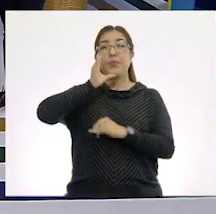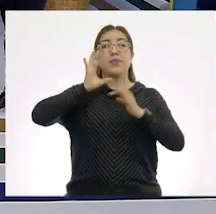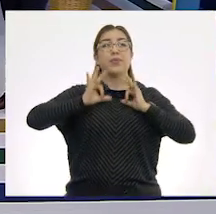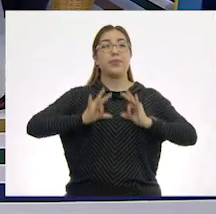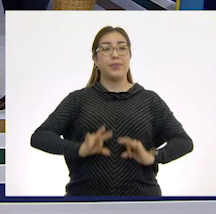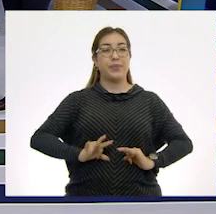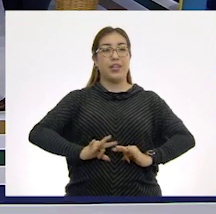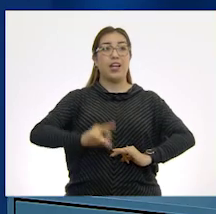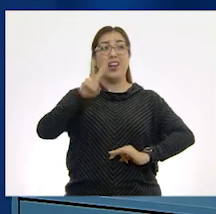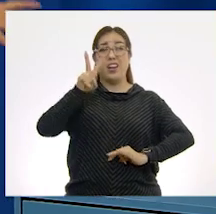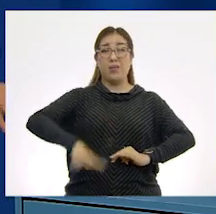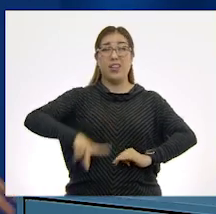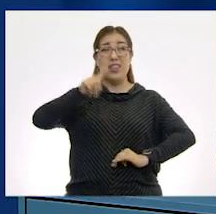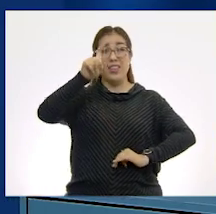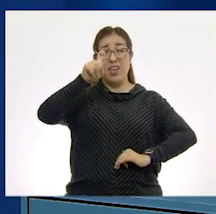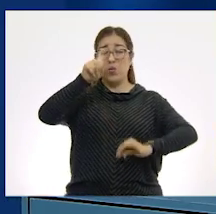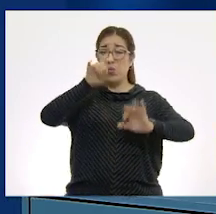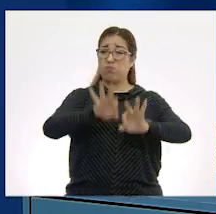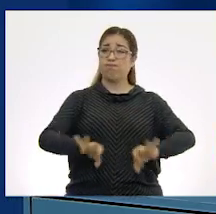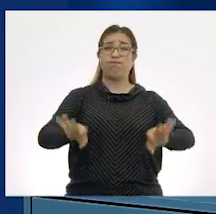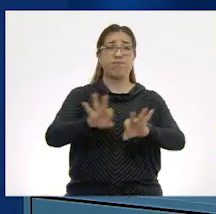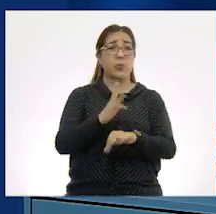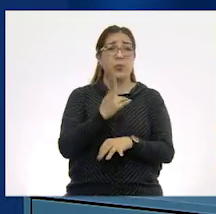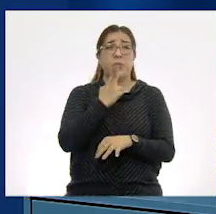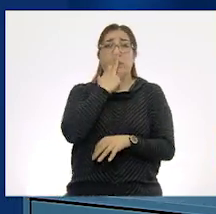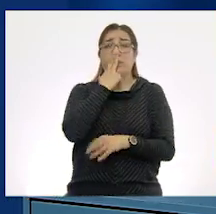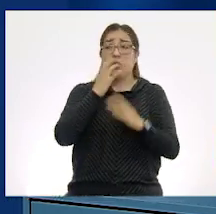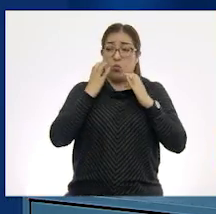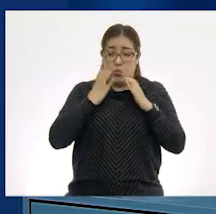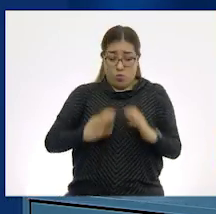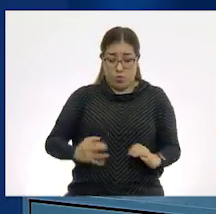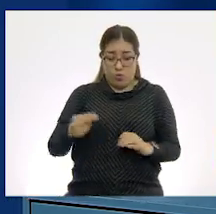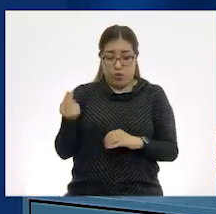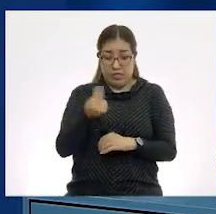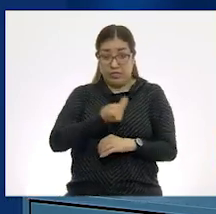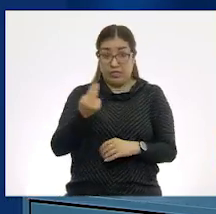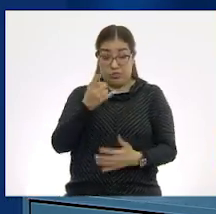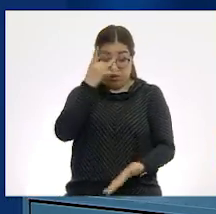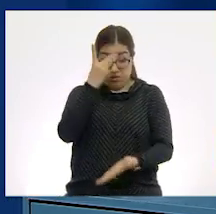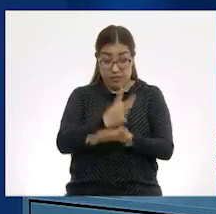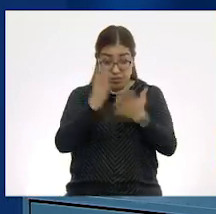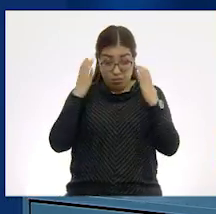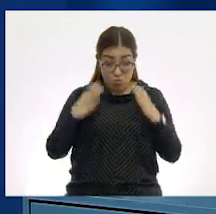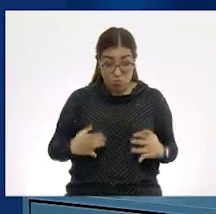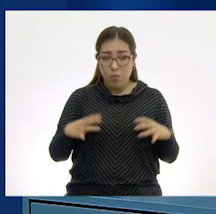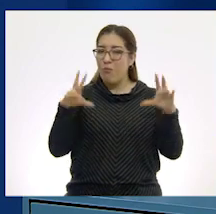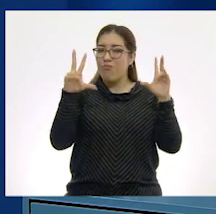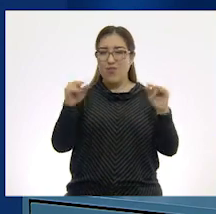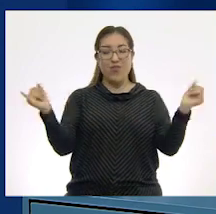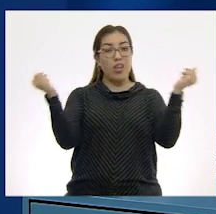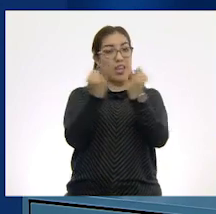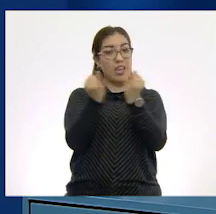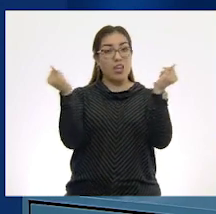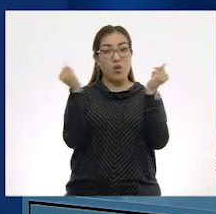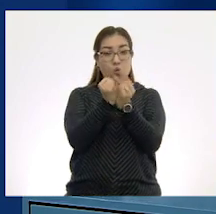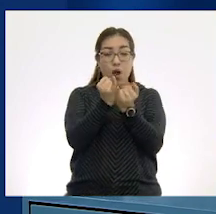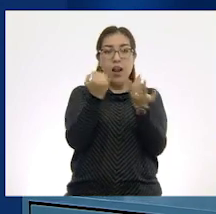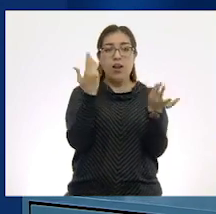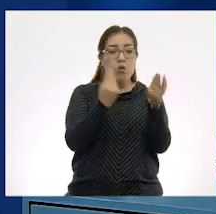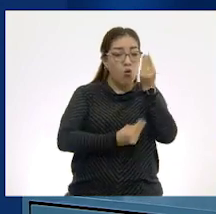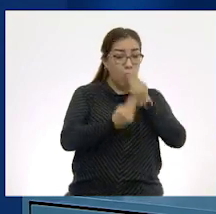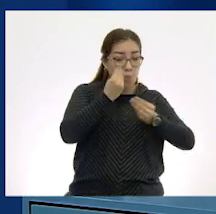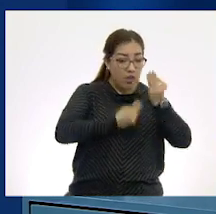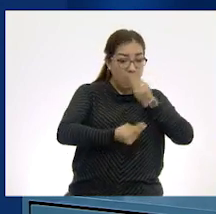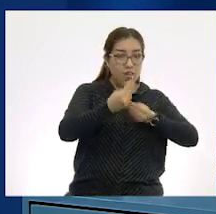Es que el agua es vital para nuestro cuerpo, pero no solo para nuestro cuerpo, también para el crecimiento de